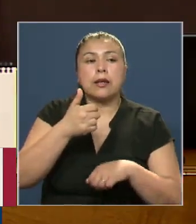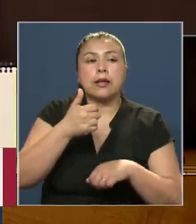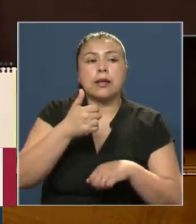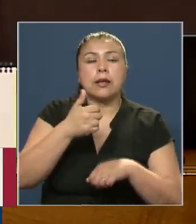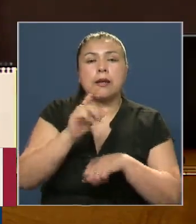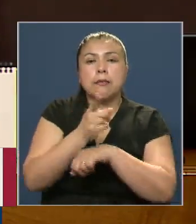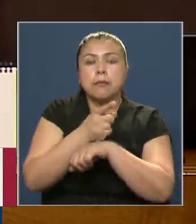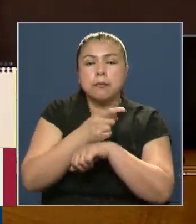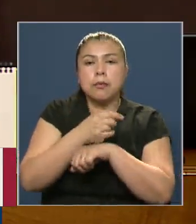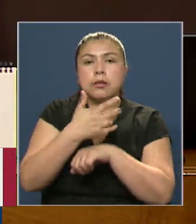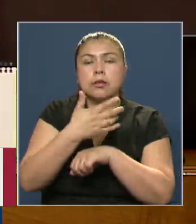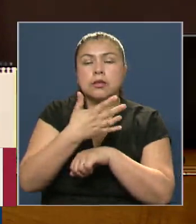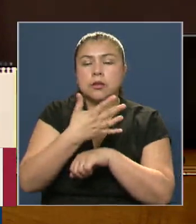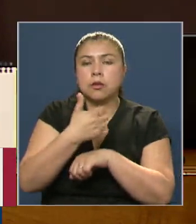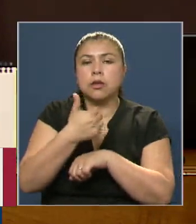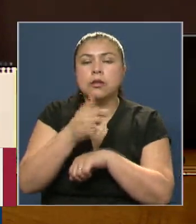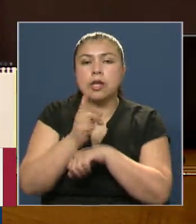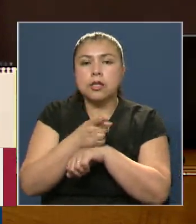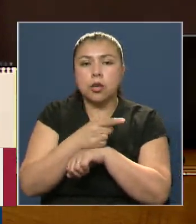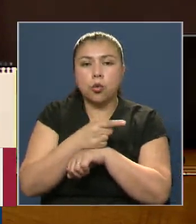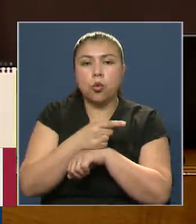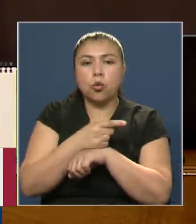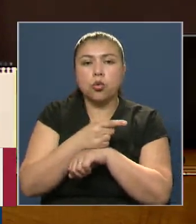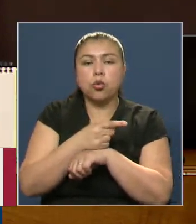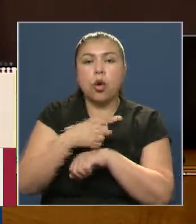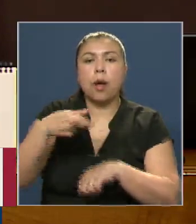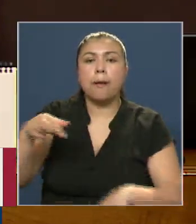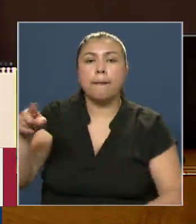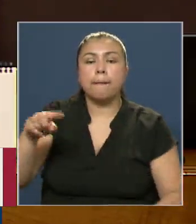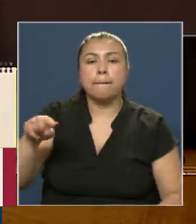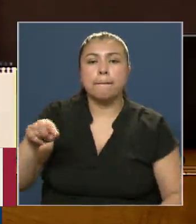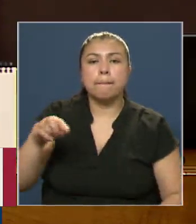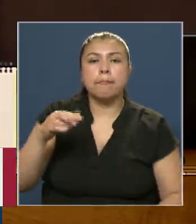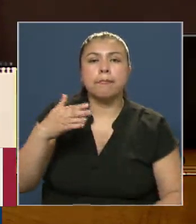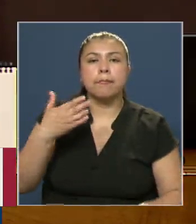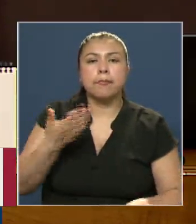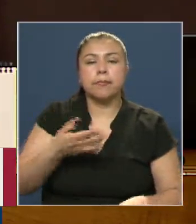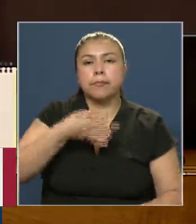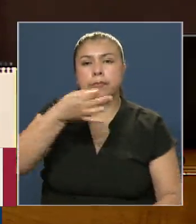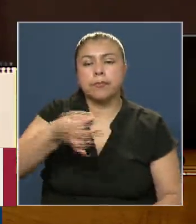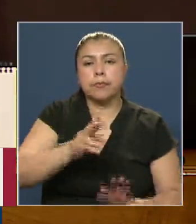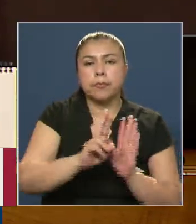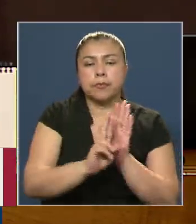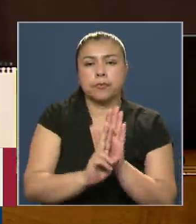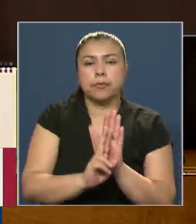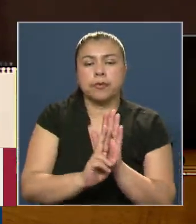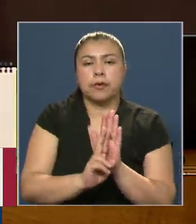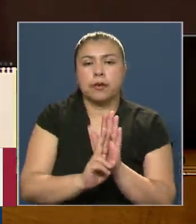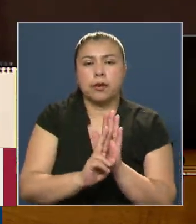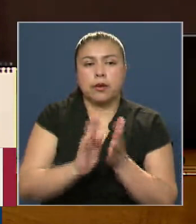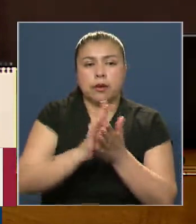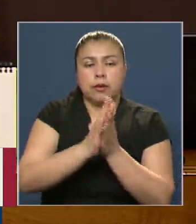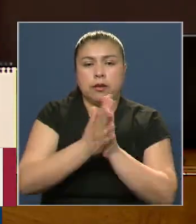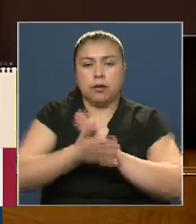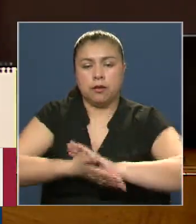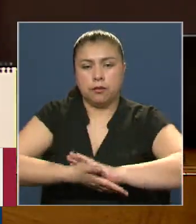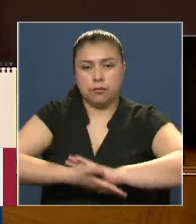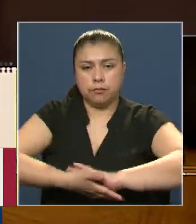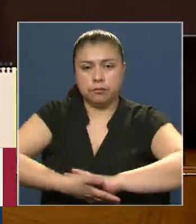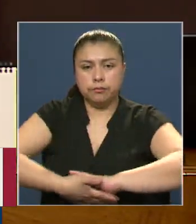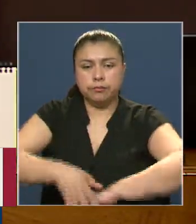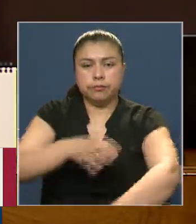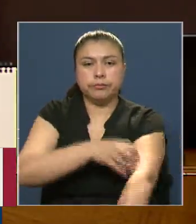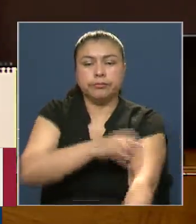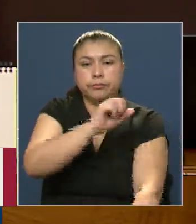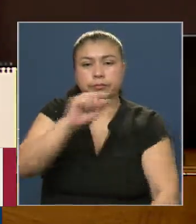Comité Socialista, y en primer lugar intervendrá la representante de toda la región de Atacama,